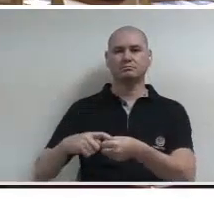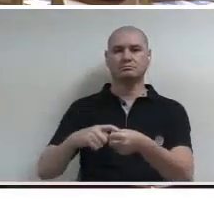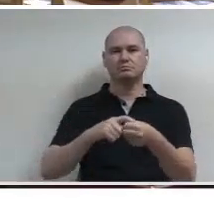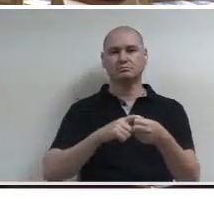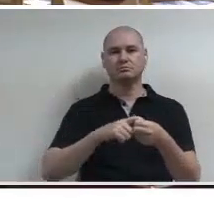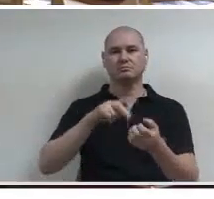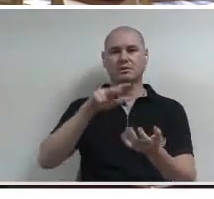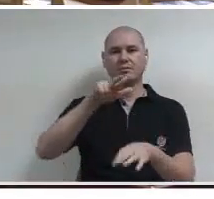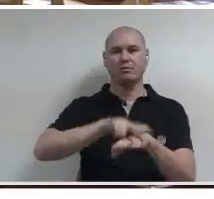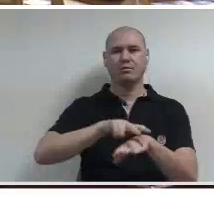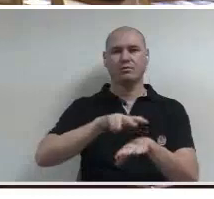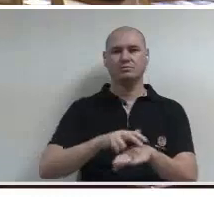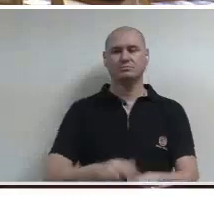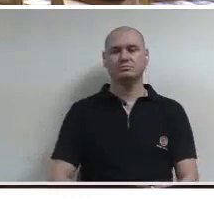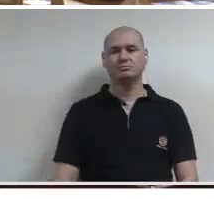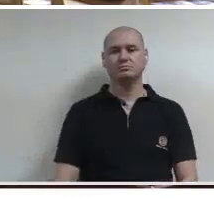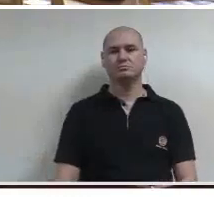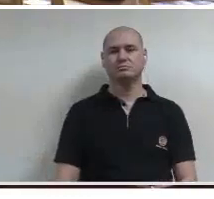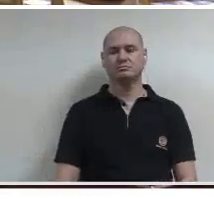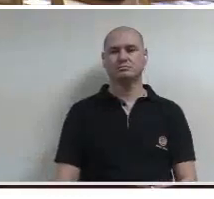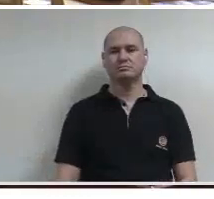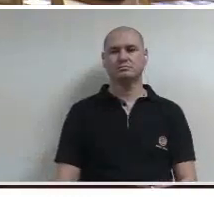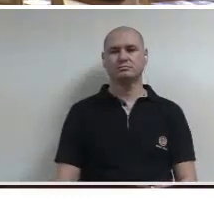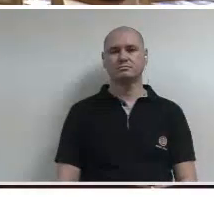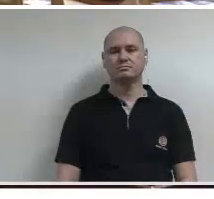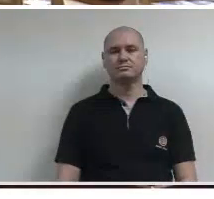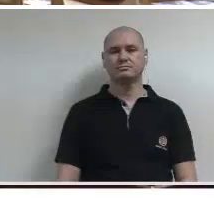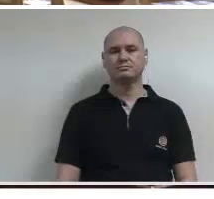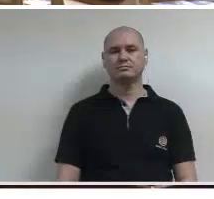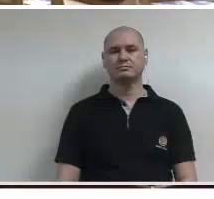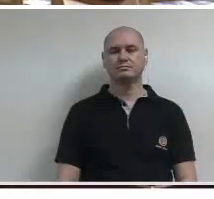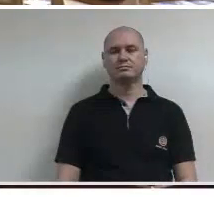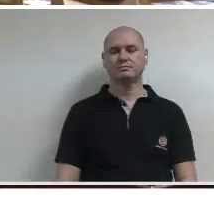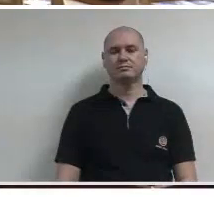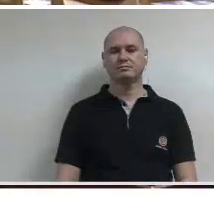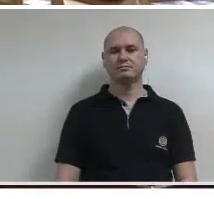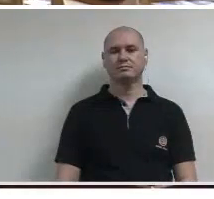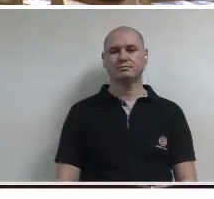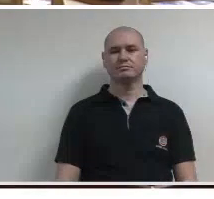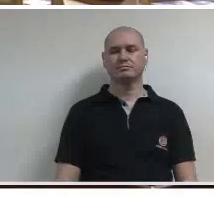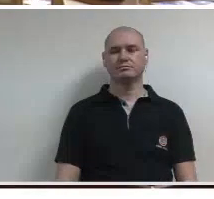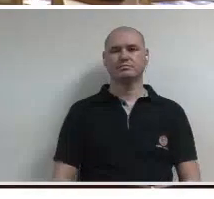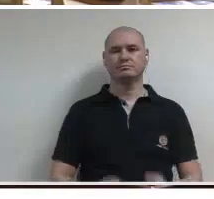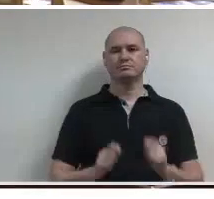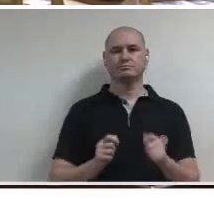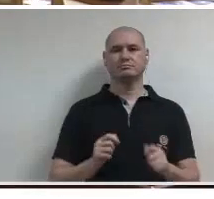De ahí, ya me vino, ya me dije, pues ahora vamos, ya veí a Maynú,